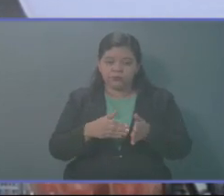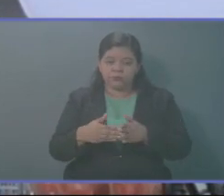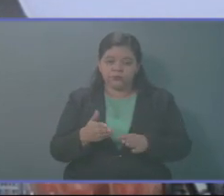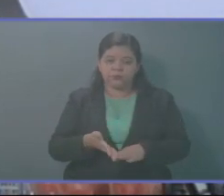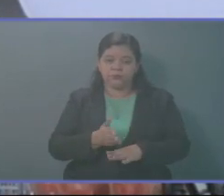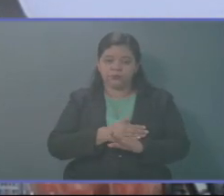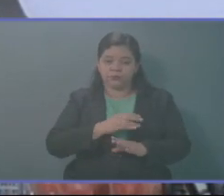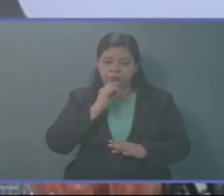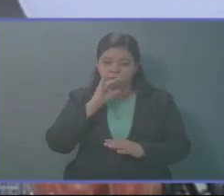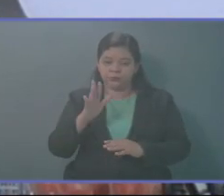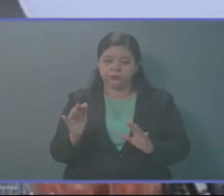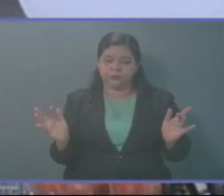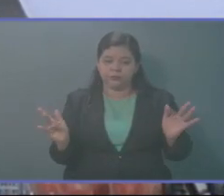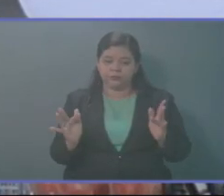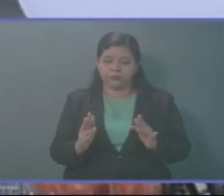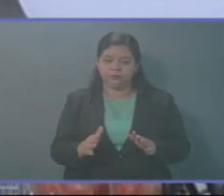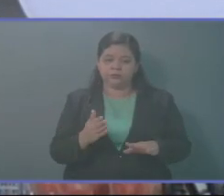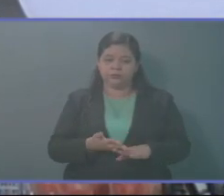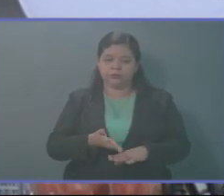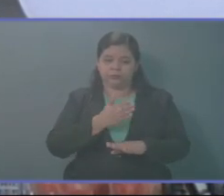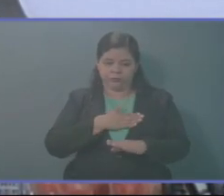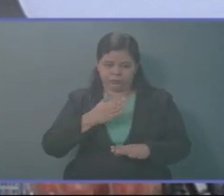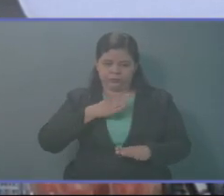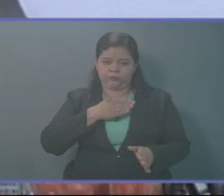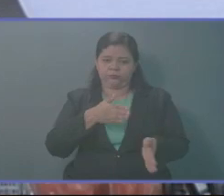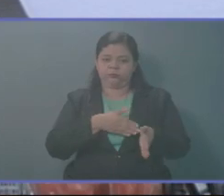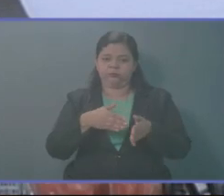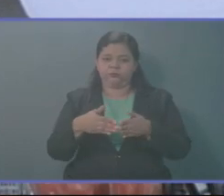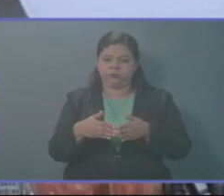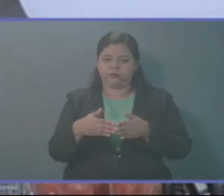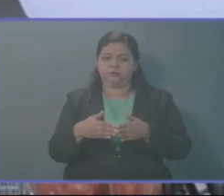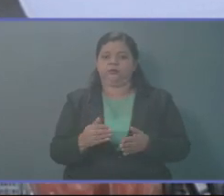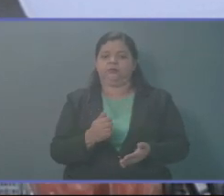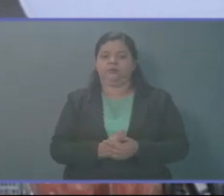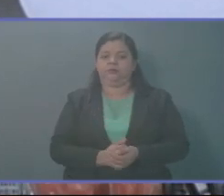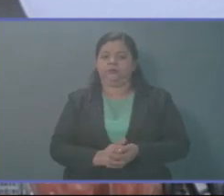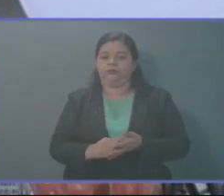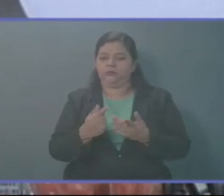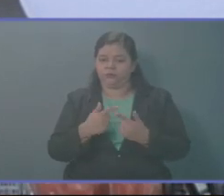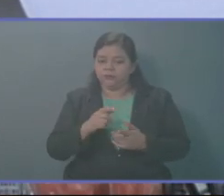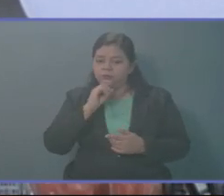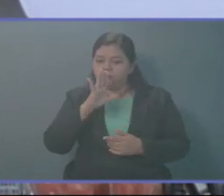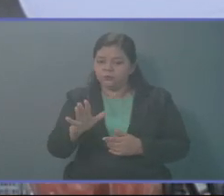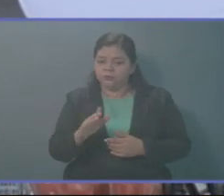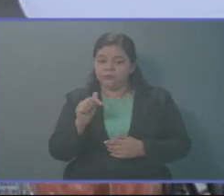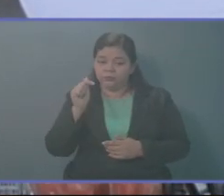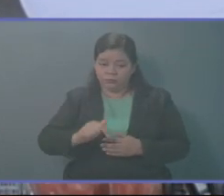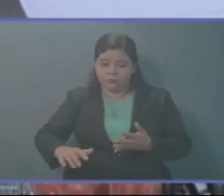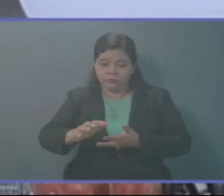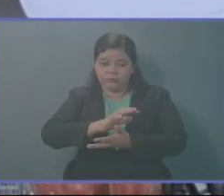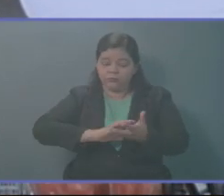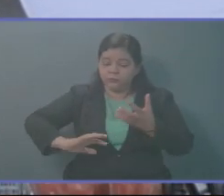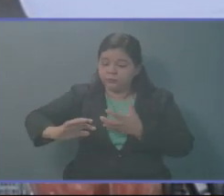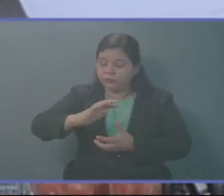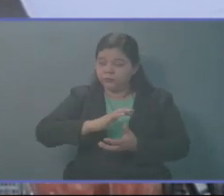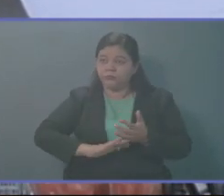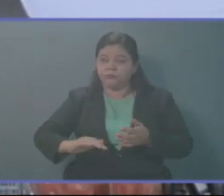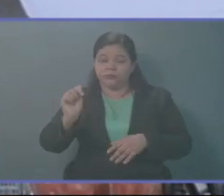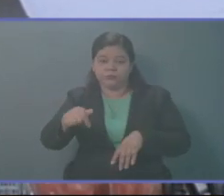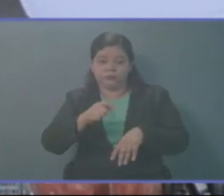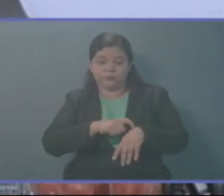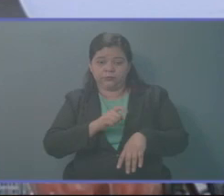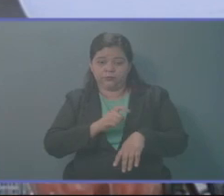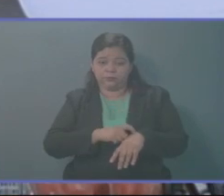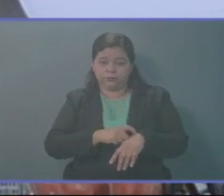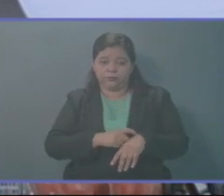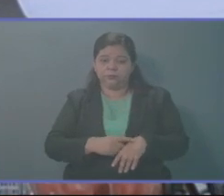esta reunión, con la que inicié esta reunión, que es el hecho que en este desorden en el que estamos a raíz